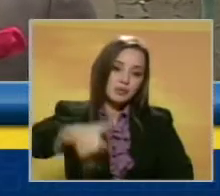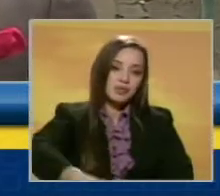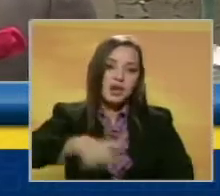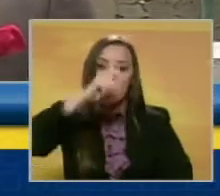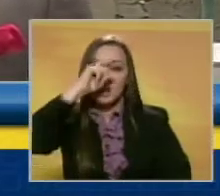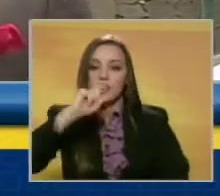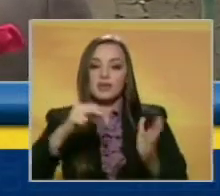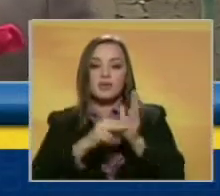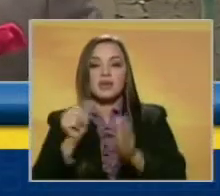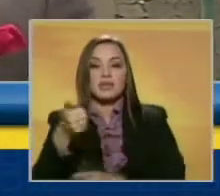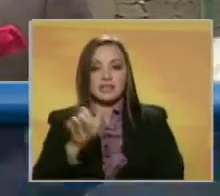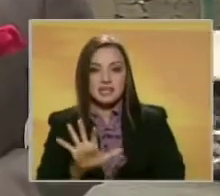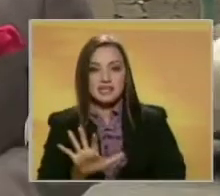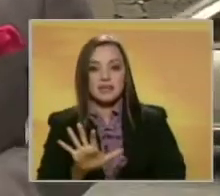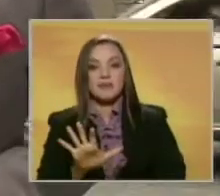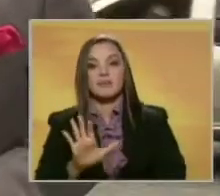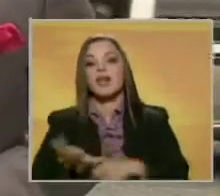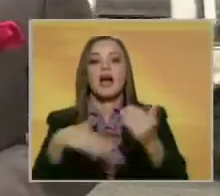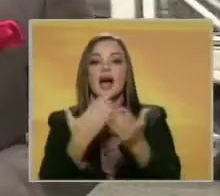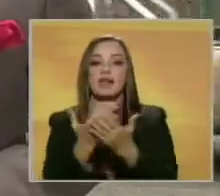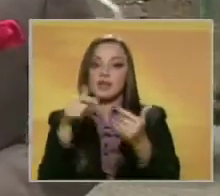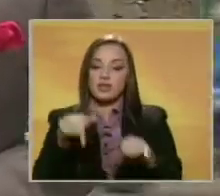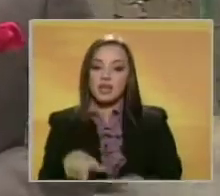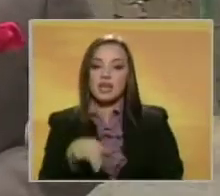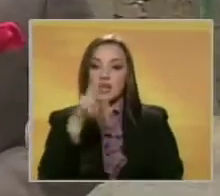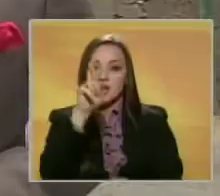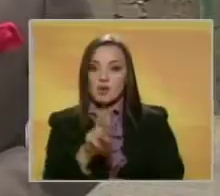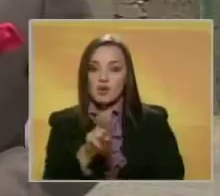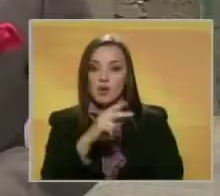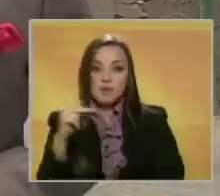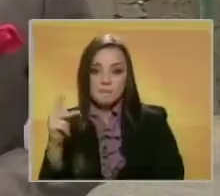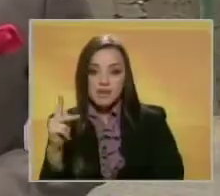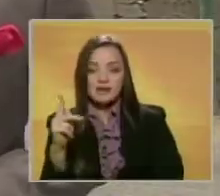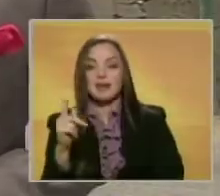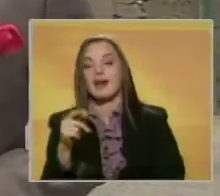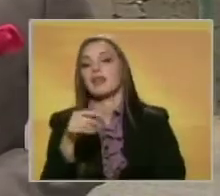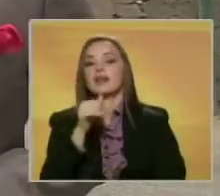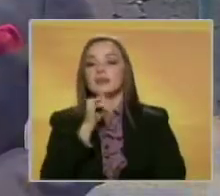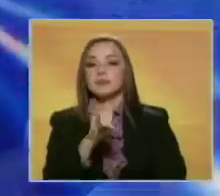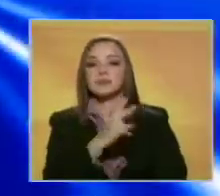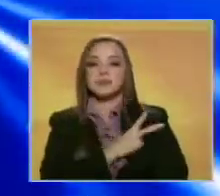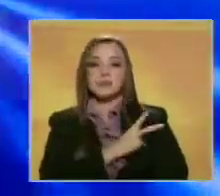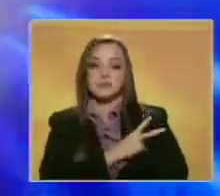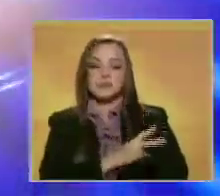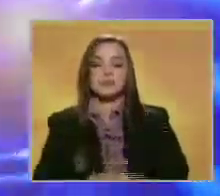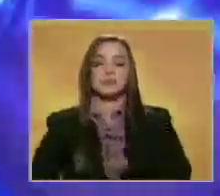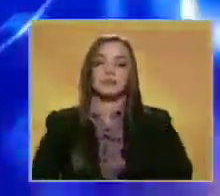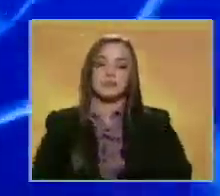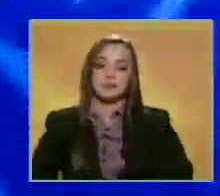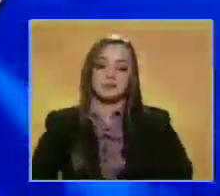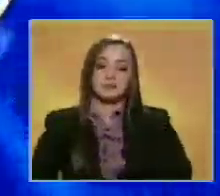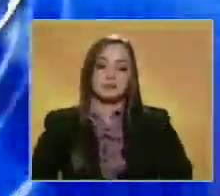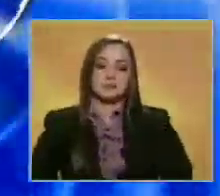2015. Es la información que tenemos a esta hora desde Ruiz Pineda. Euclides Sotillo, Noticiero Venevisión.